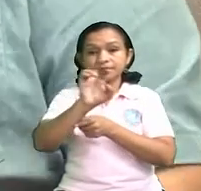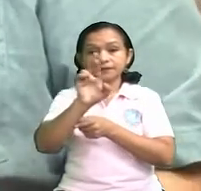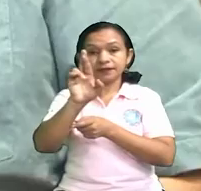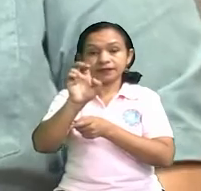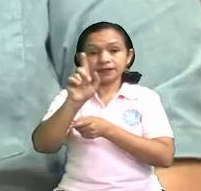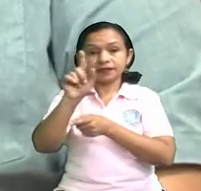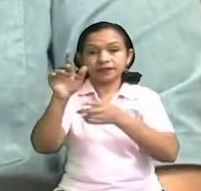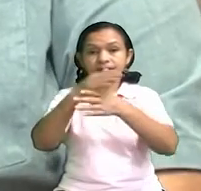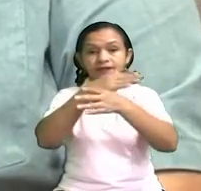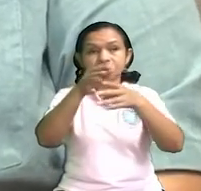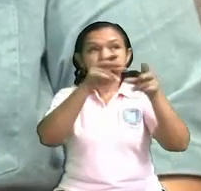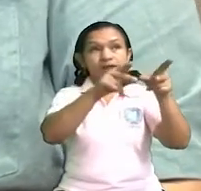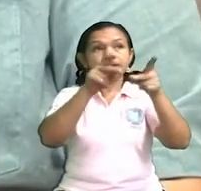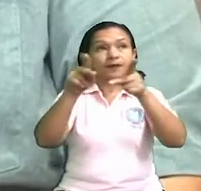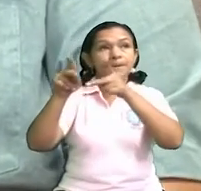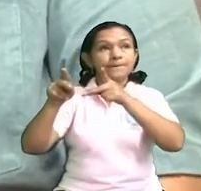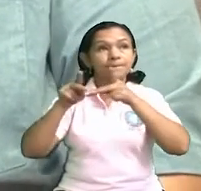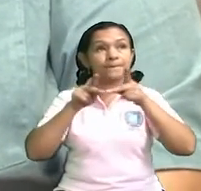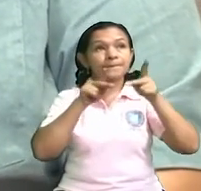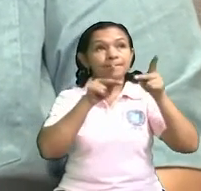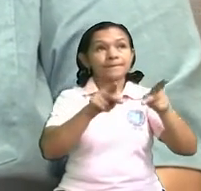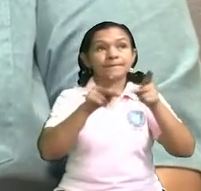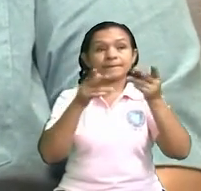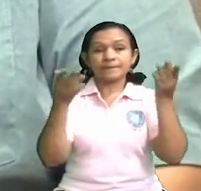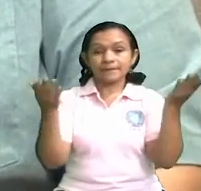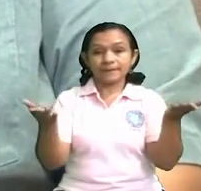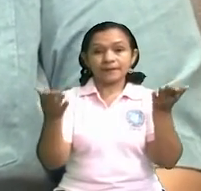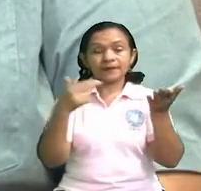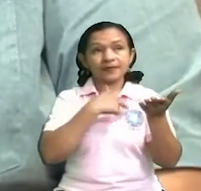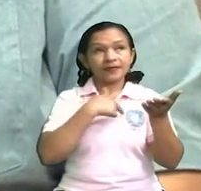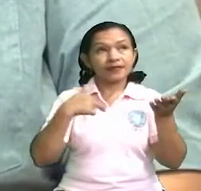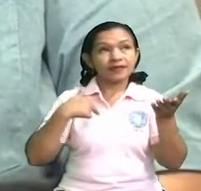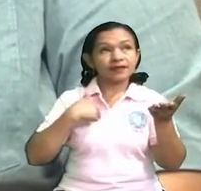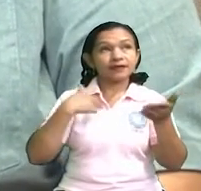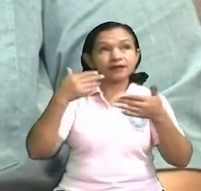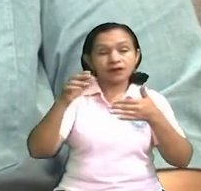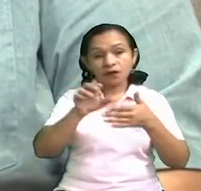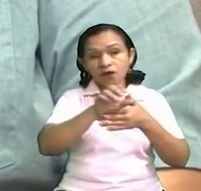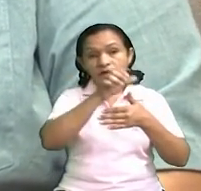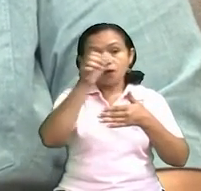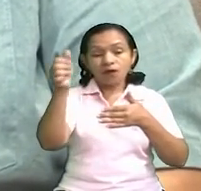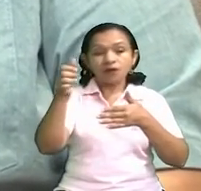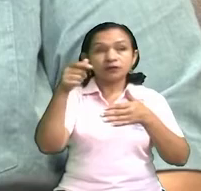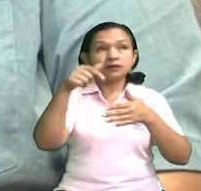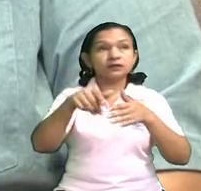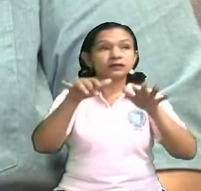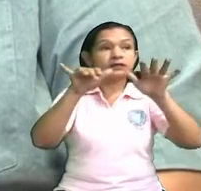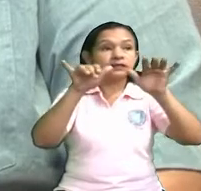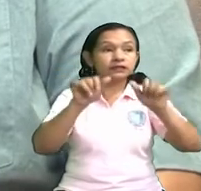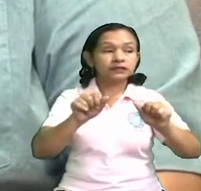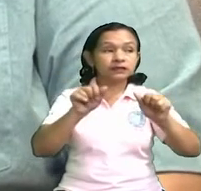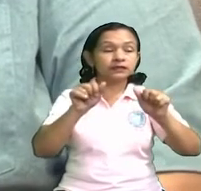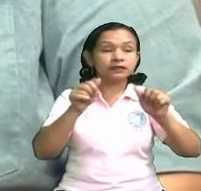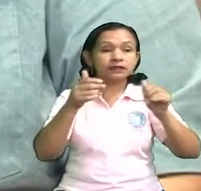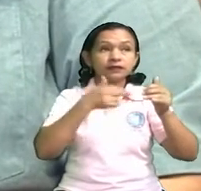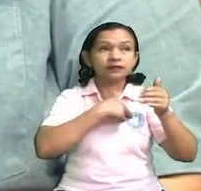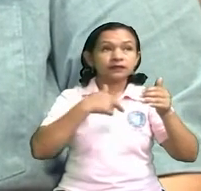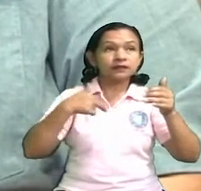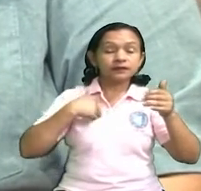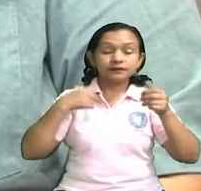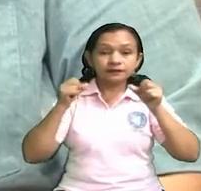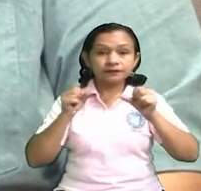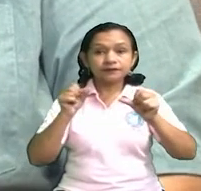de compañeros y compañeras, pues, que han pasado a otro plano de vida y fueron artícipes